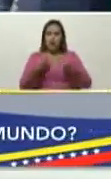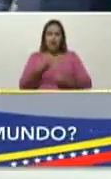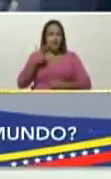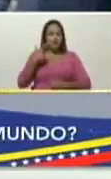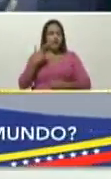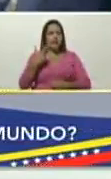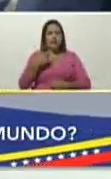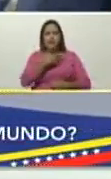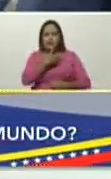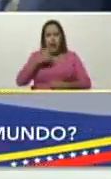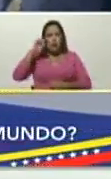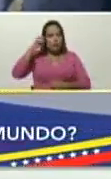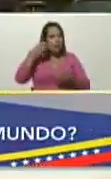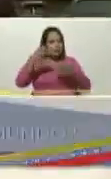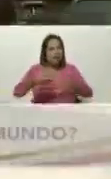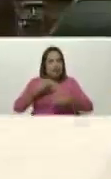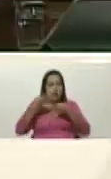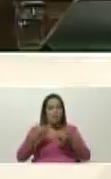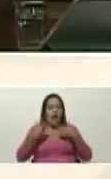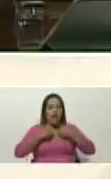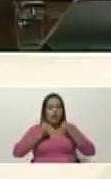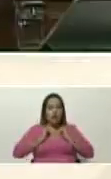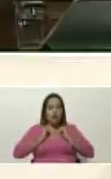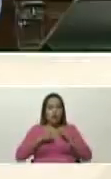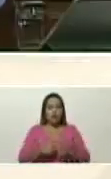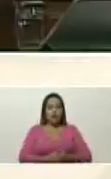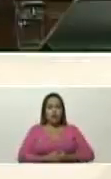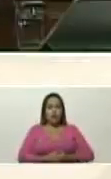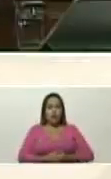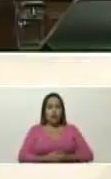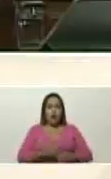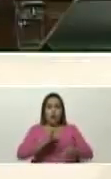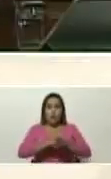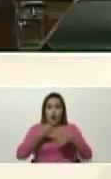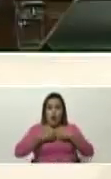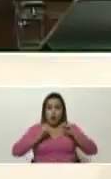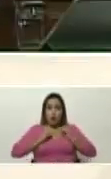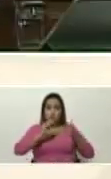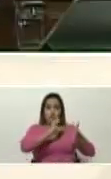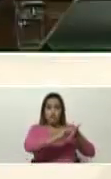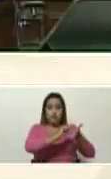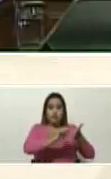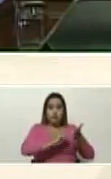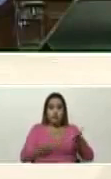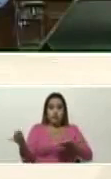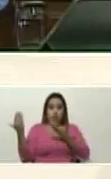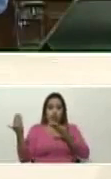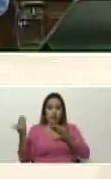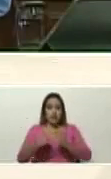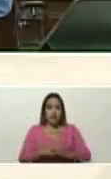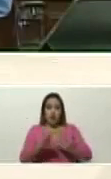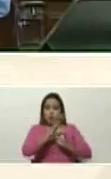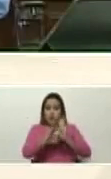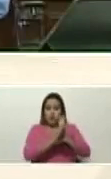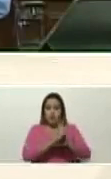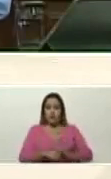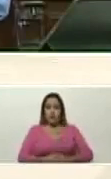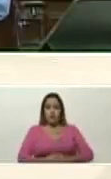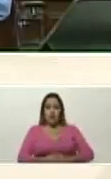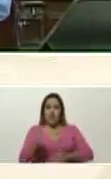vale? Porque Aristóbulo fue corredactor de esta constitución. Y Aristóbulo